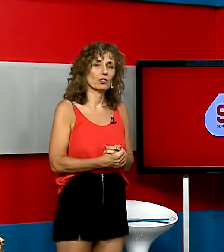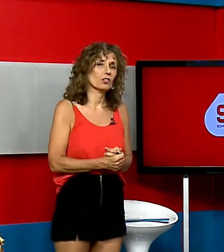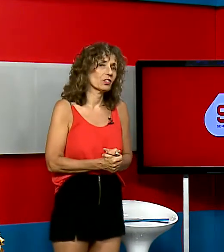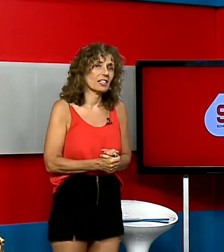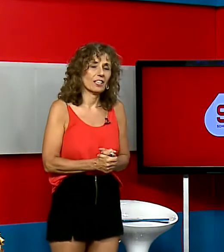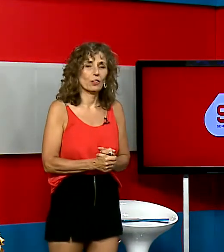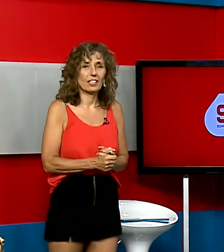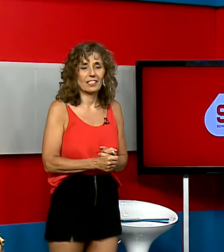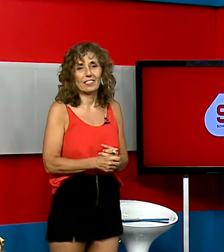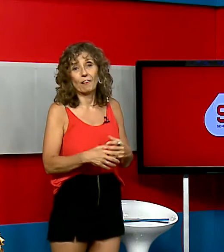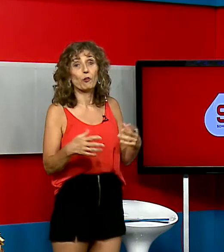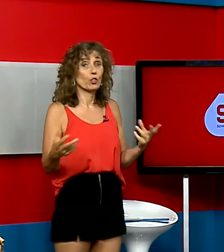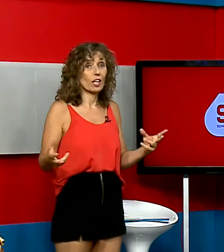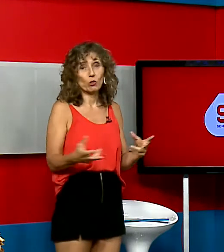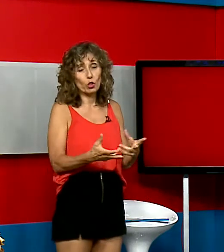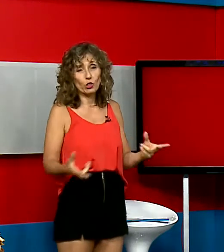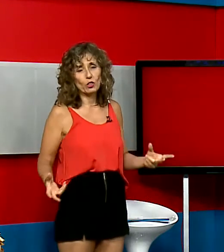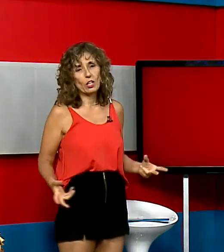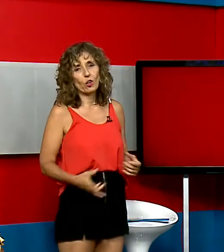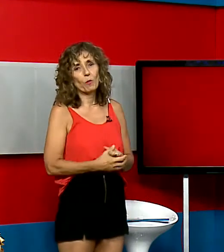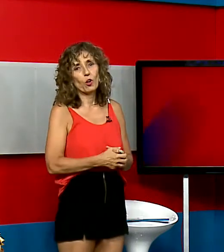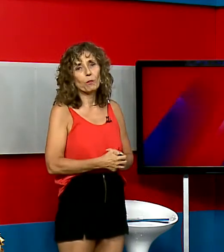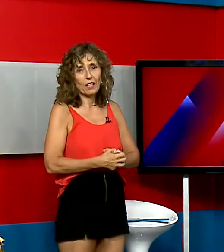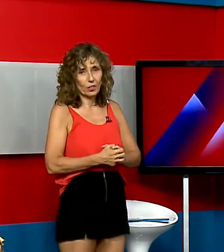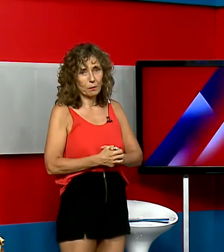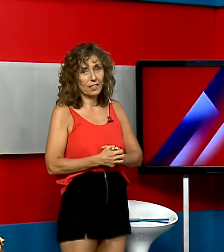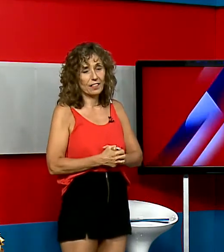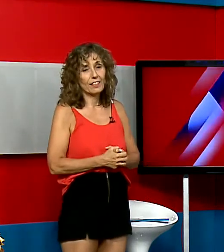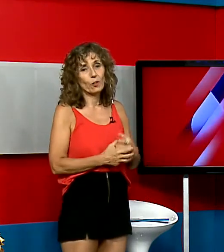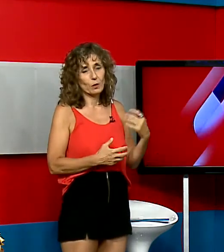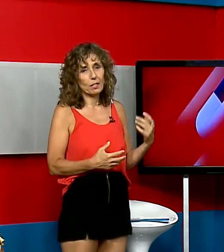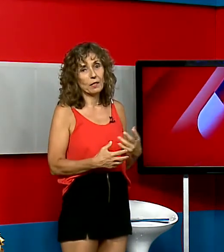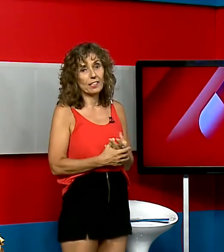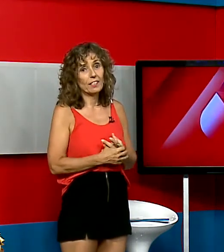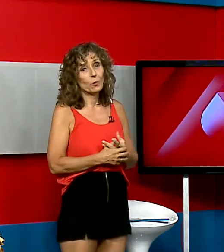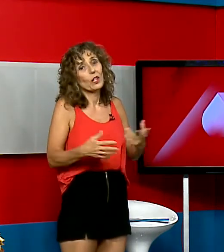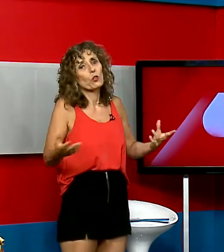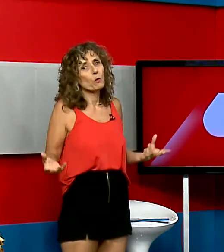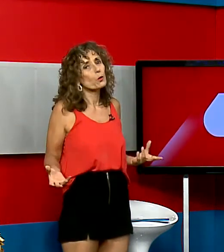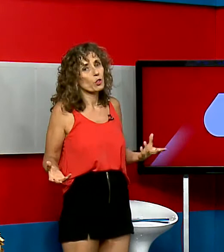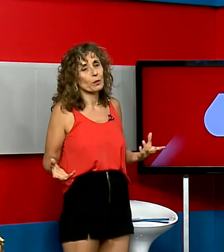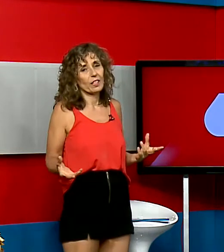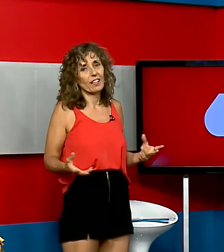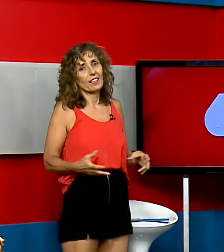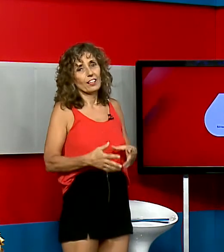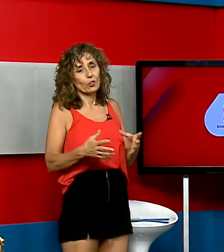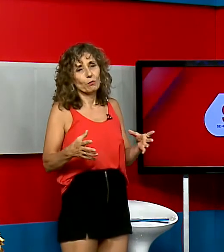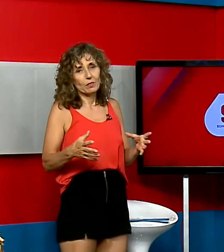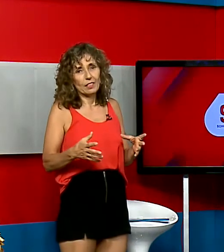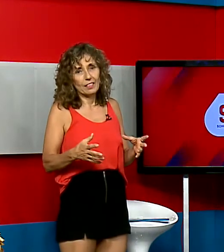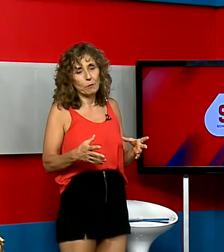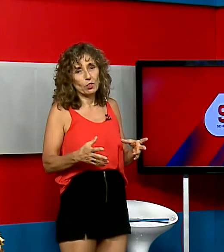para nosotros y deseándoles y deseándonos a todos lo mejor para lo que viene, como decía Beli, cuidándonos mucho, porque